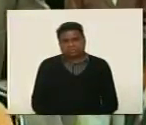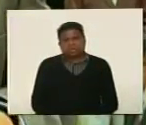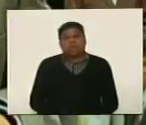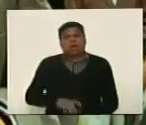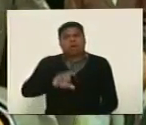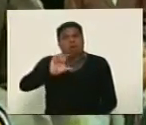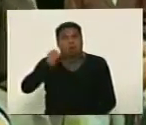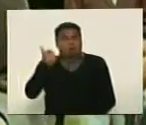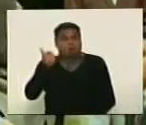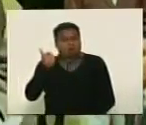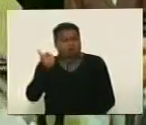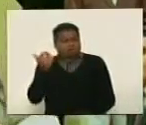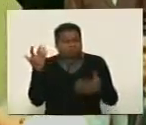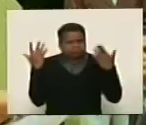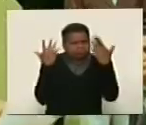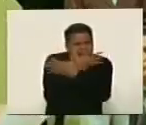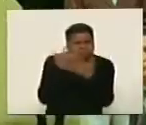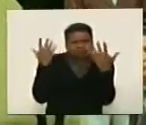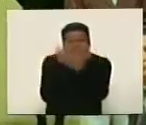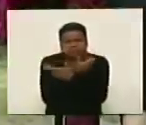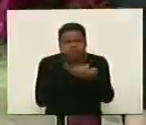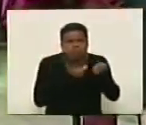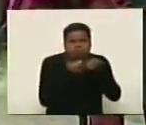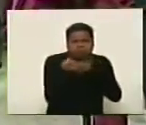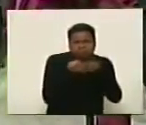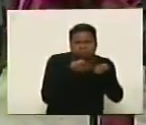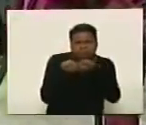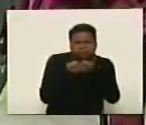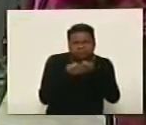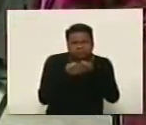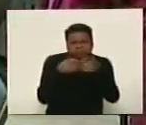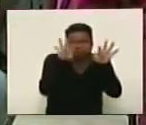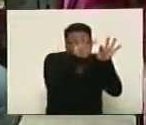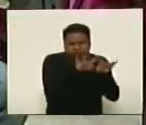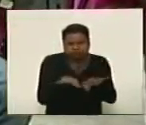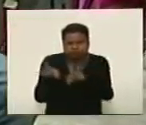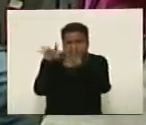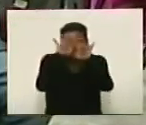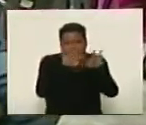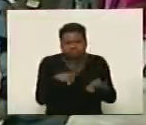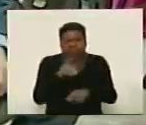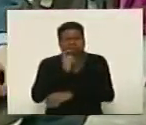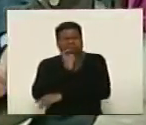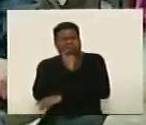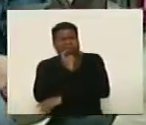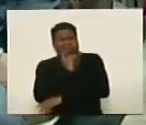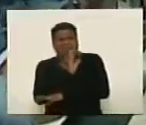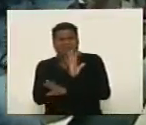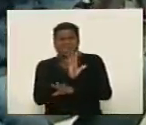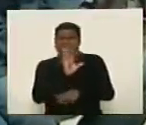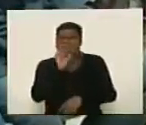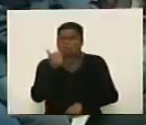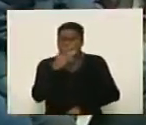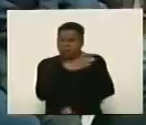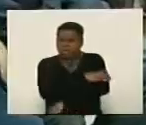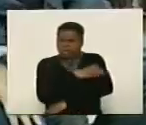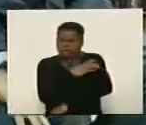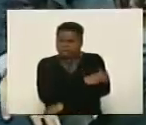tergiversar y manipular. Yo escuchaba algunas declaraciones de algunos miembros de la oposición,